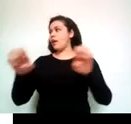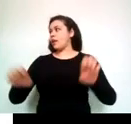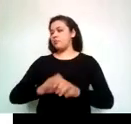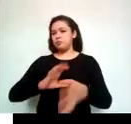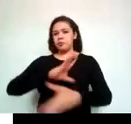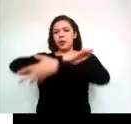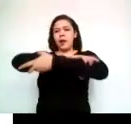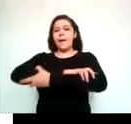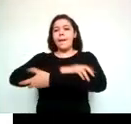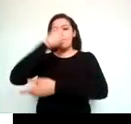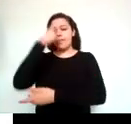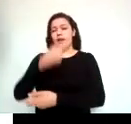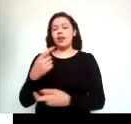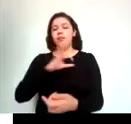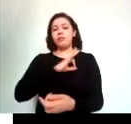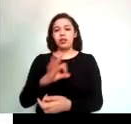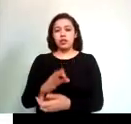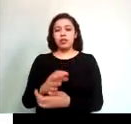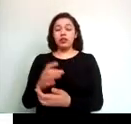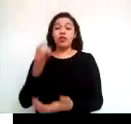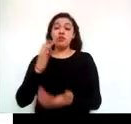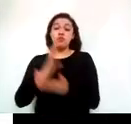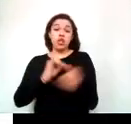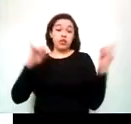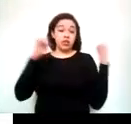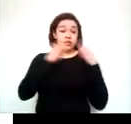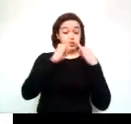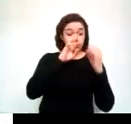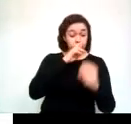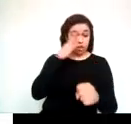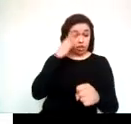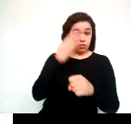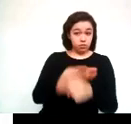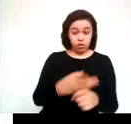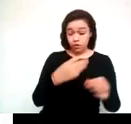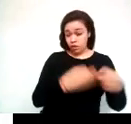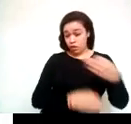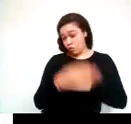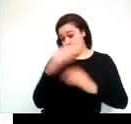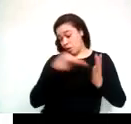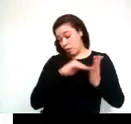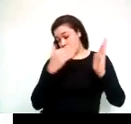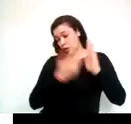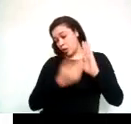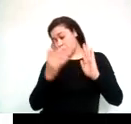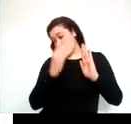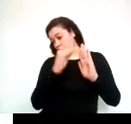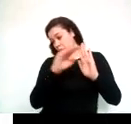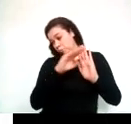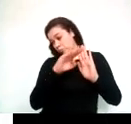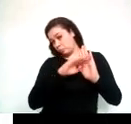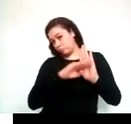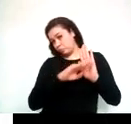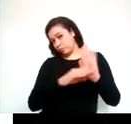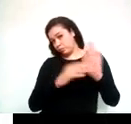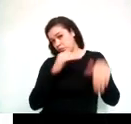se dé. No está solo del lado de las instituciones hacer pues todas estas estrategias y poner todas estas metodologías y